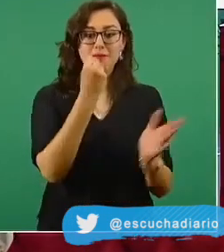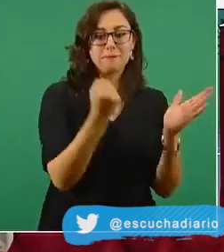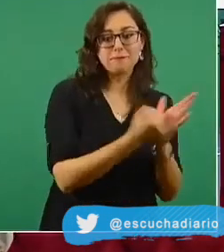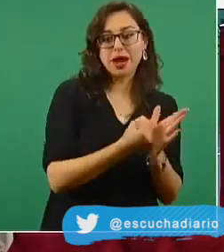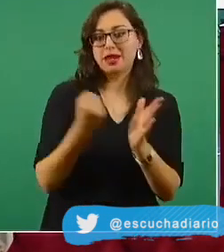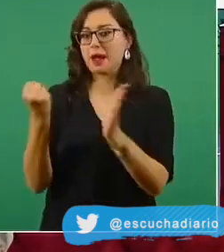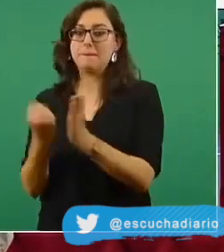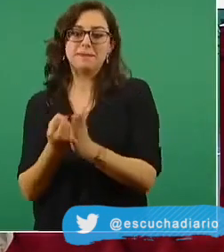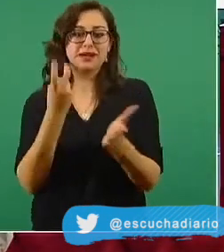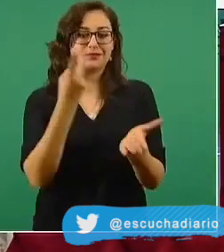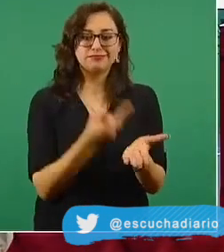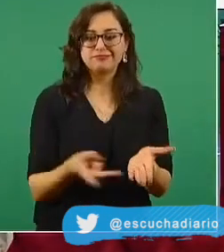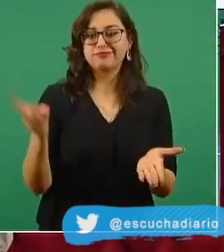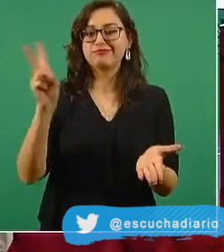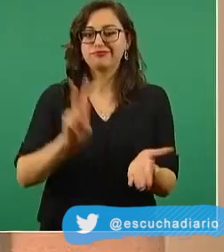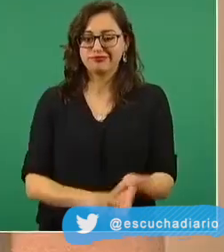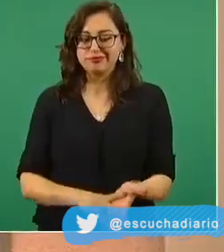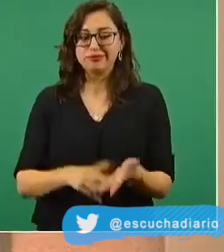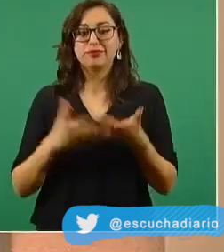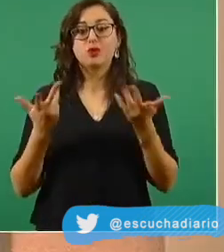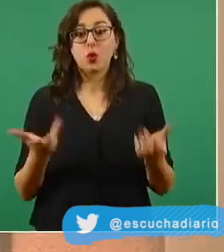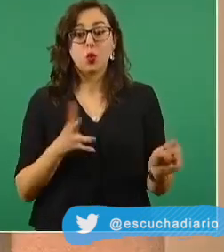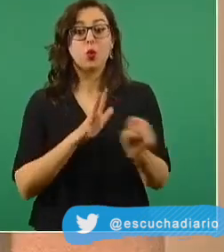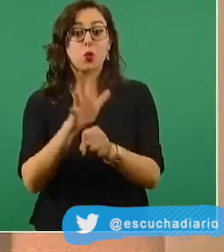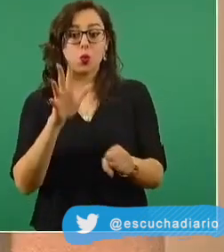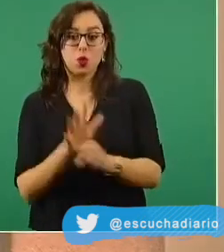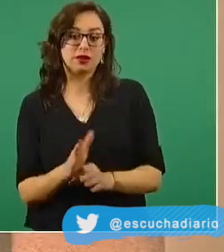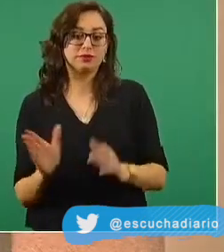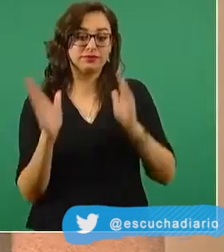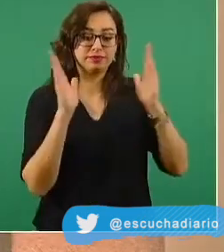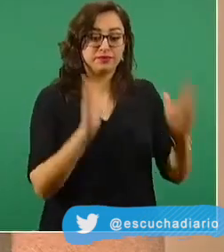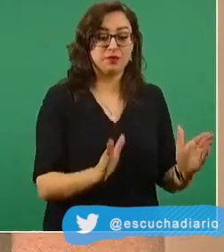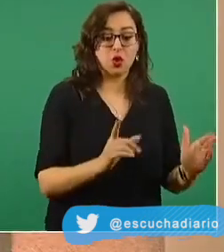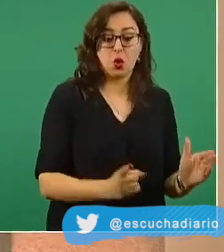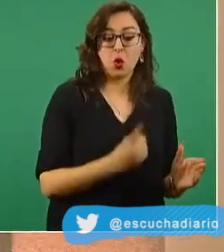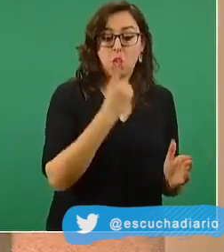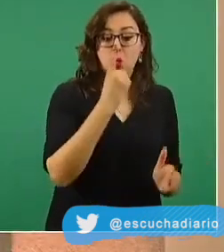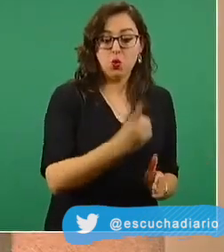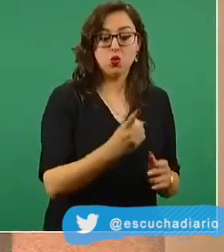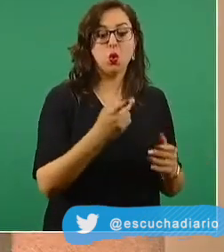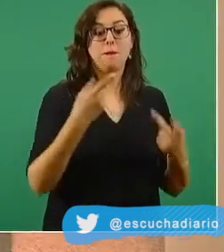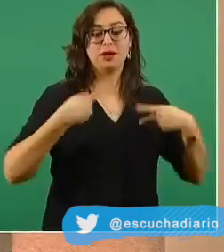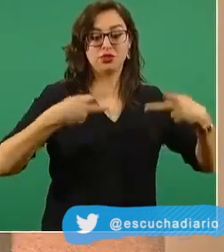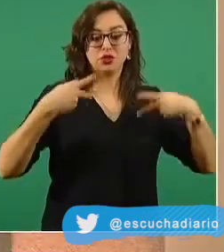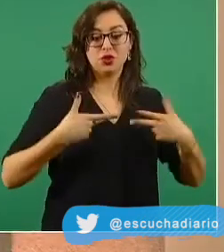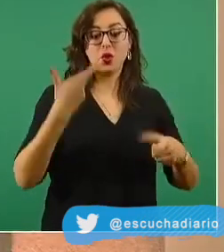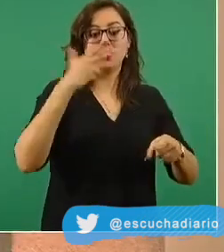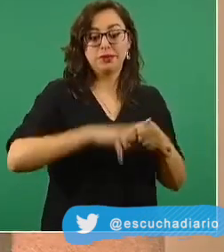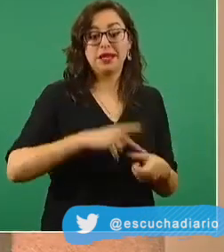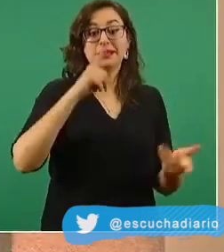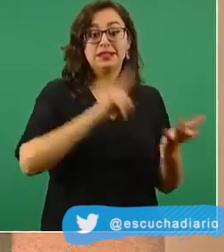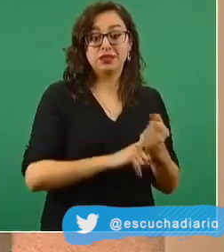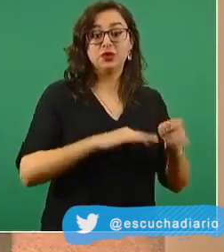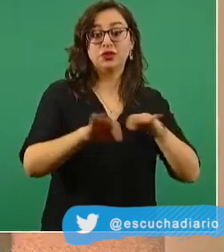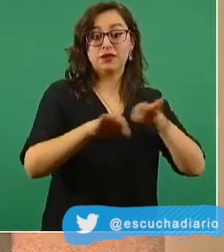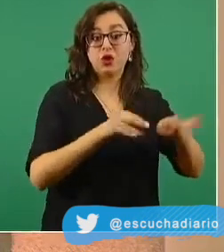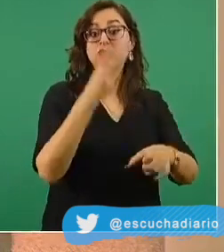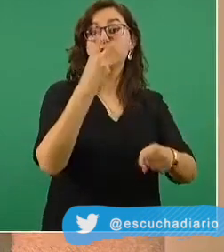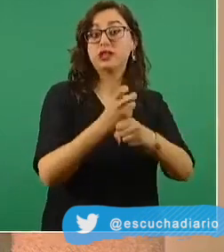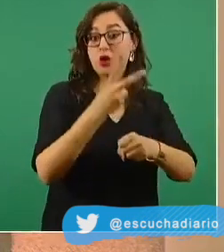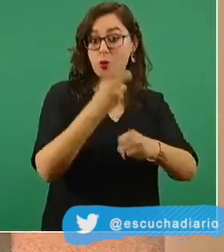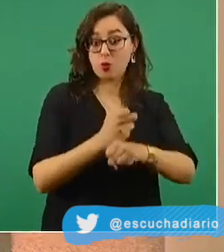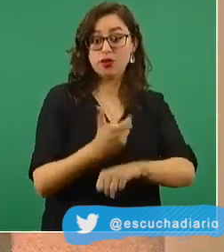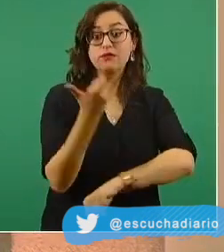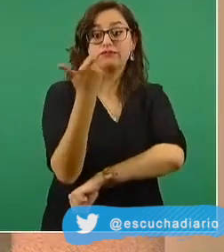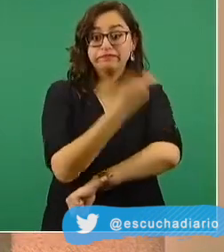teniendo el cierre de la etapa 1, que es ya la segunda dosis a personal de salud. Esta